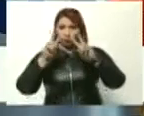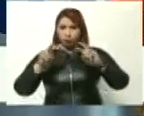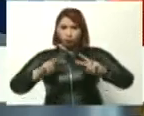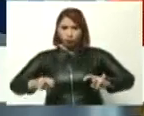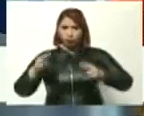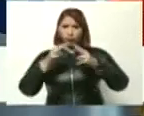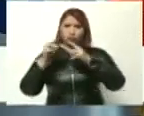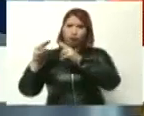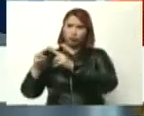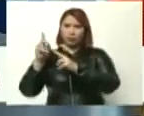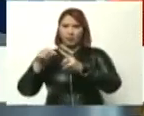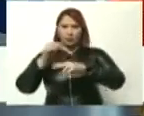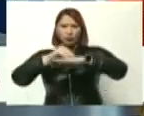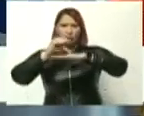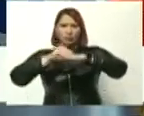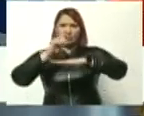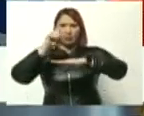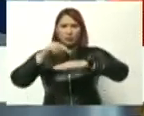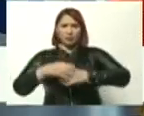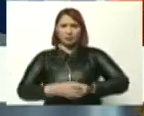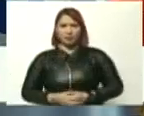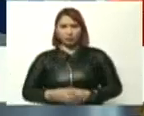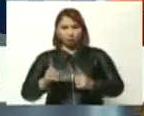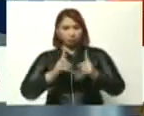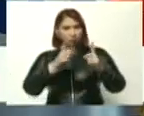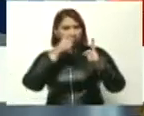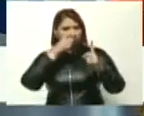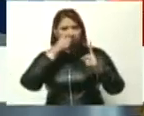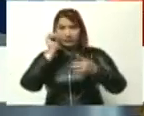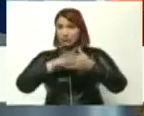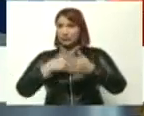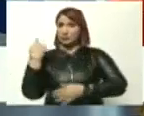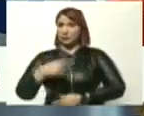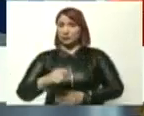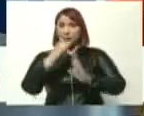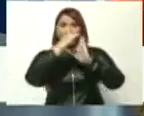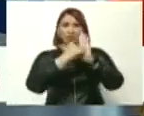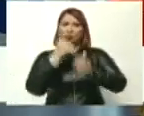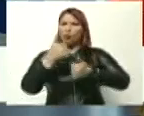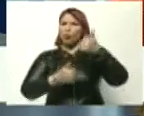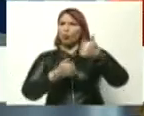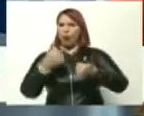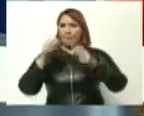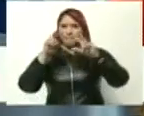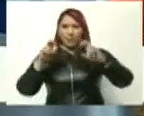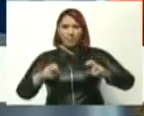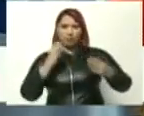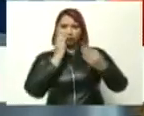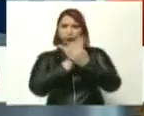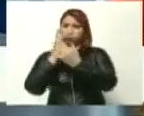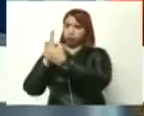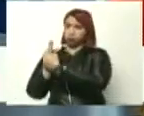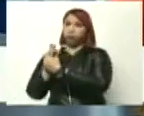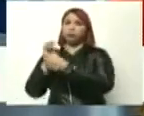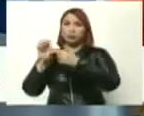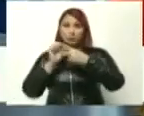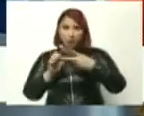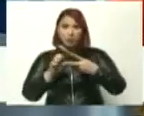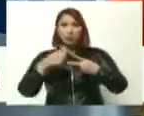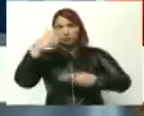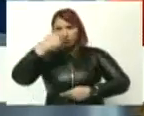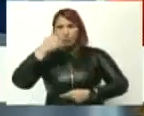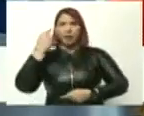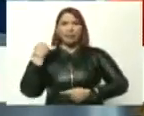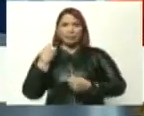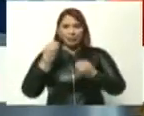penal, solicita el sobreseimiento de la causa sin tener en las actas del expediente elementos de convicción que den